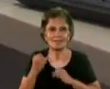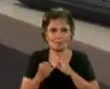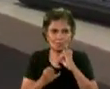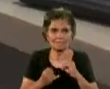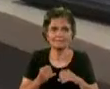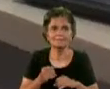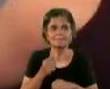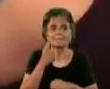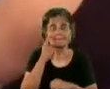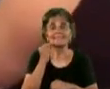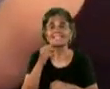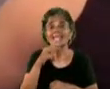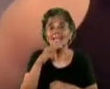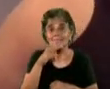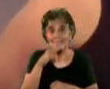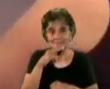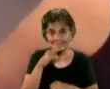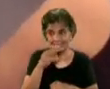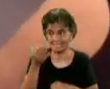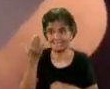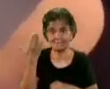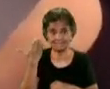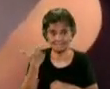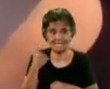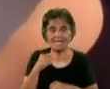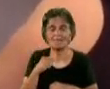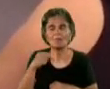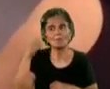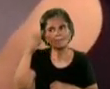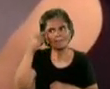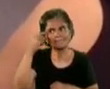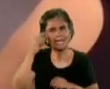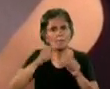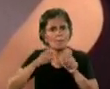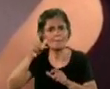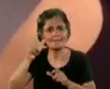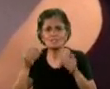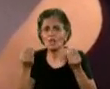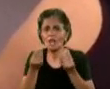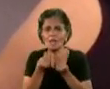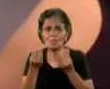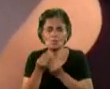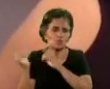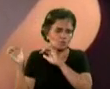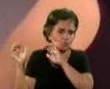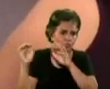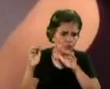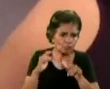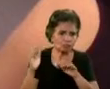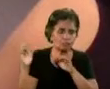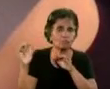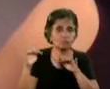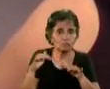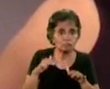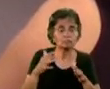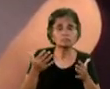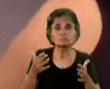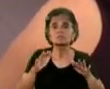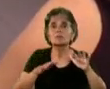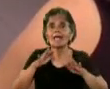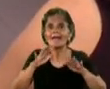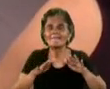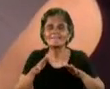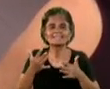analizando el viernes la gran afluencia de público y la imposibilidad por ahí de que